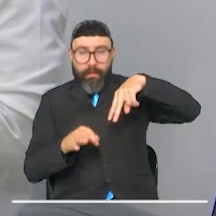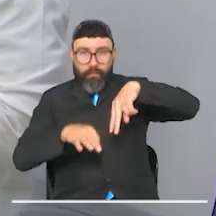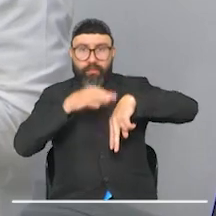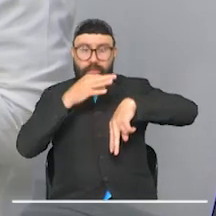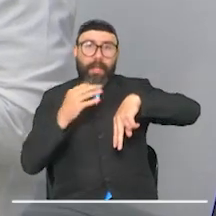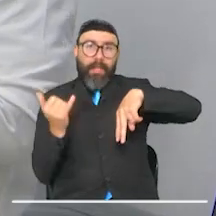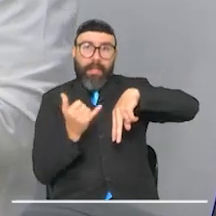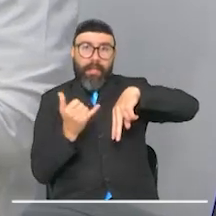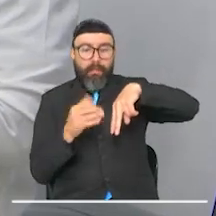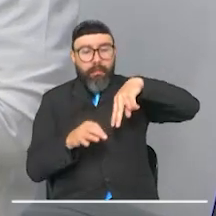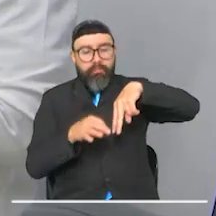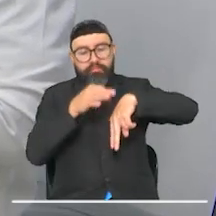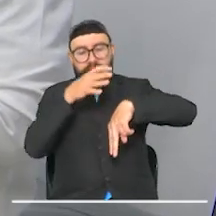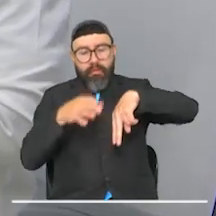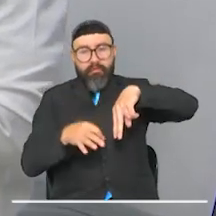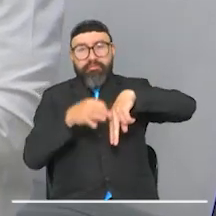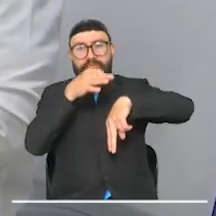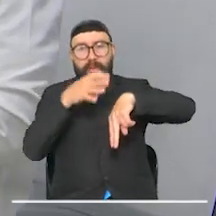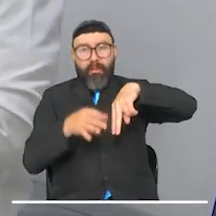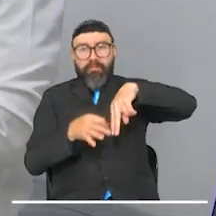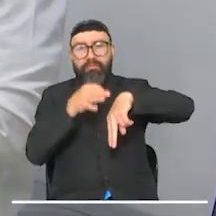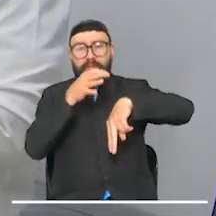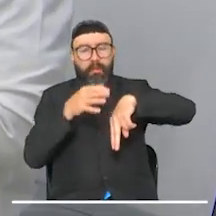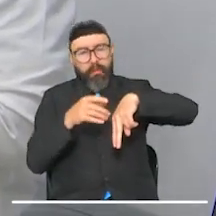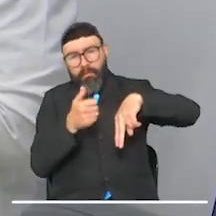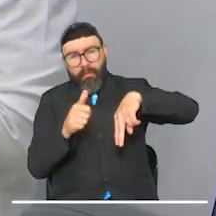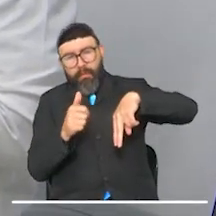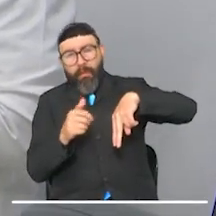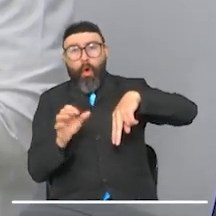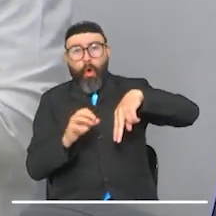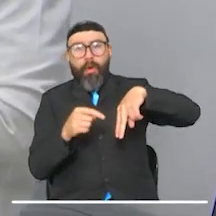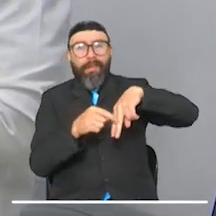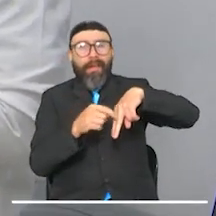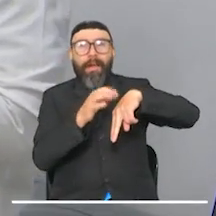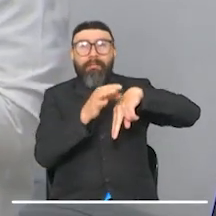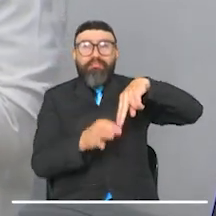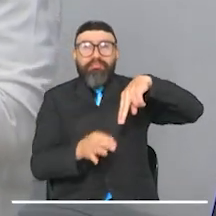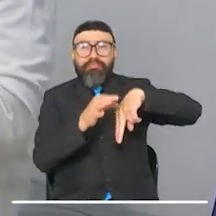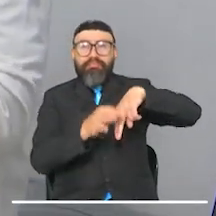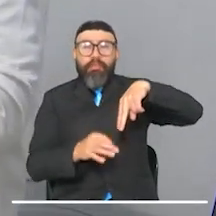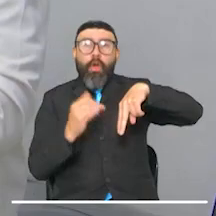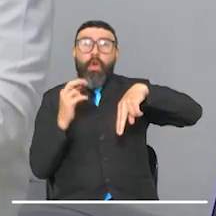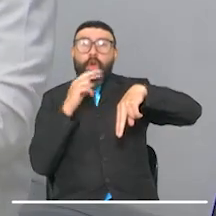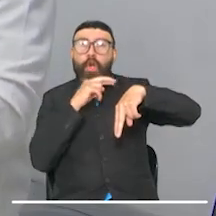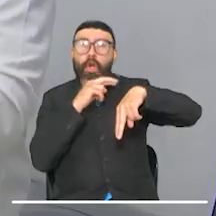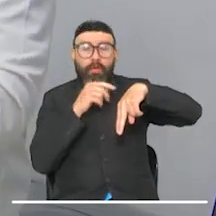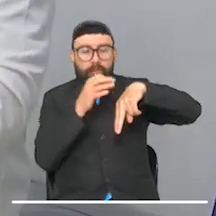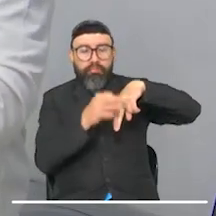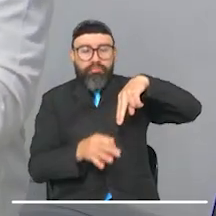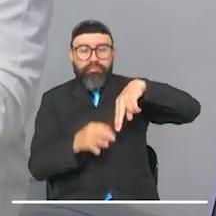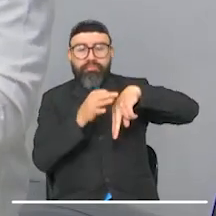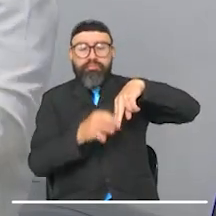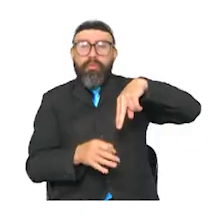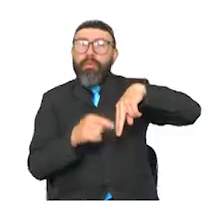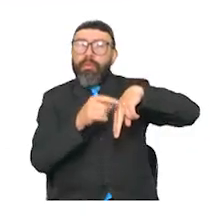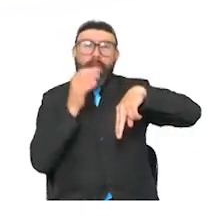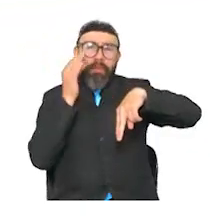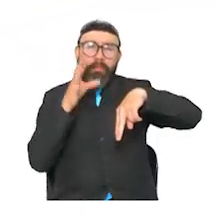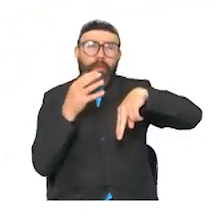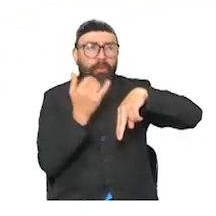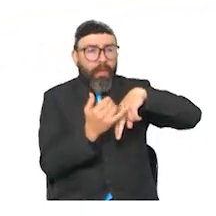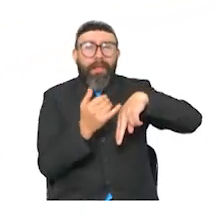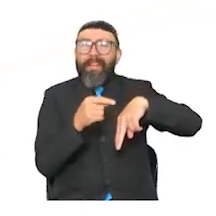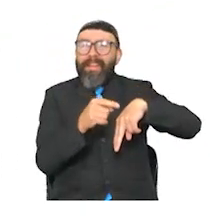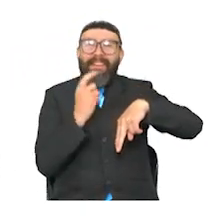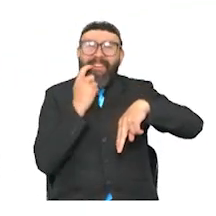la predisposición que puede tener un paciente a la formación de placas de ateroma si la calcificación a llamadas calcificaciones de las arterias